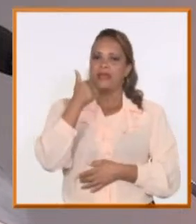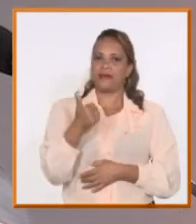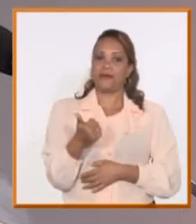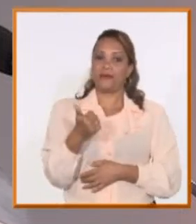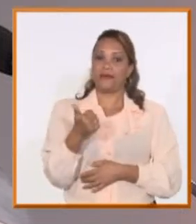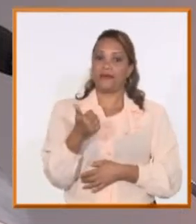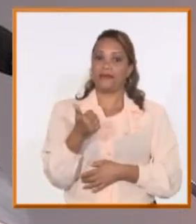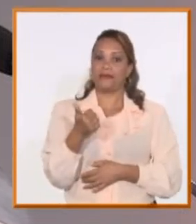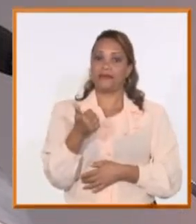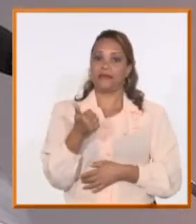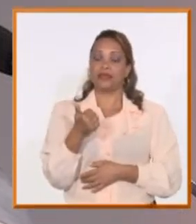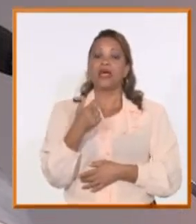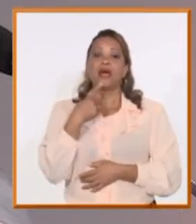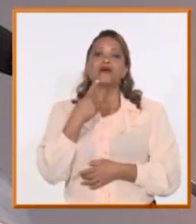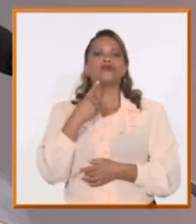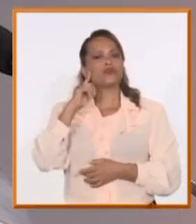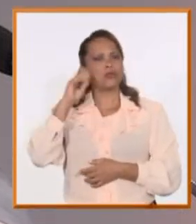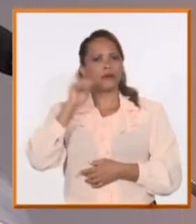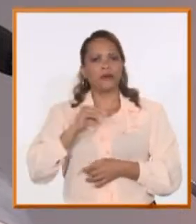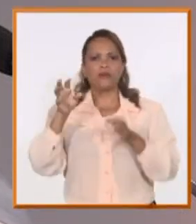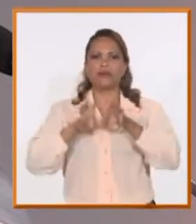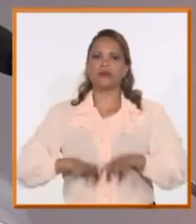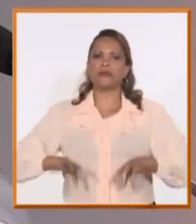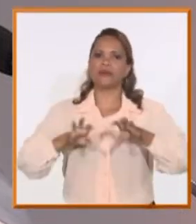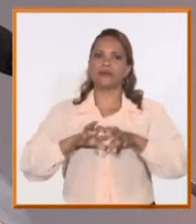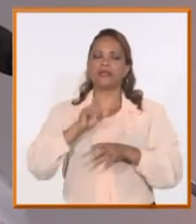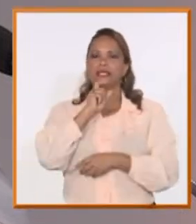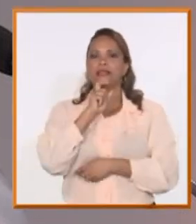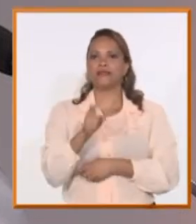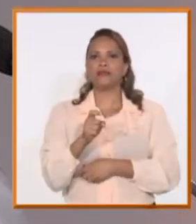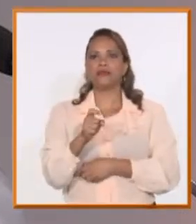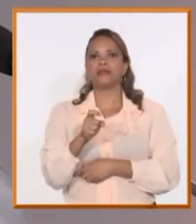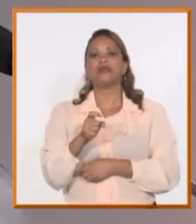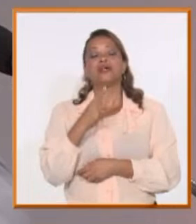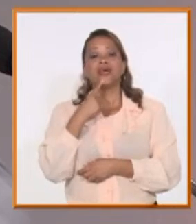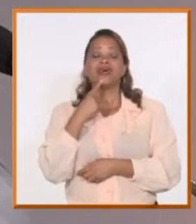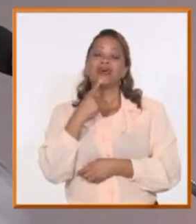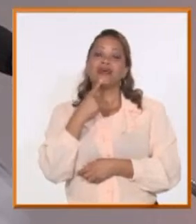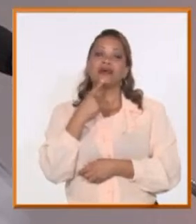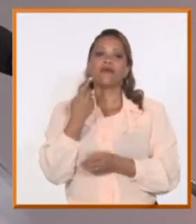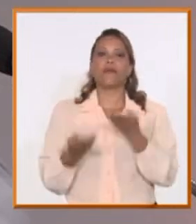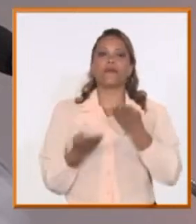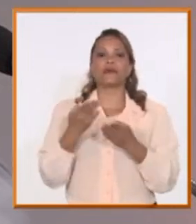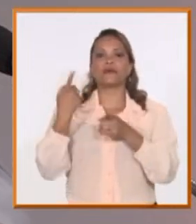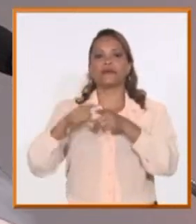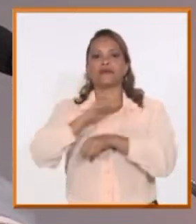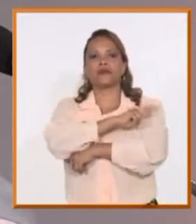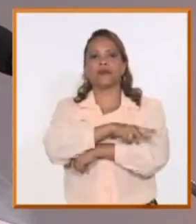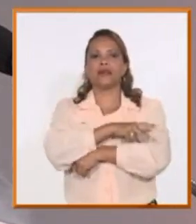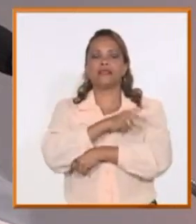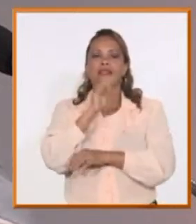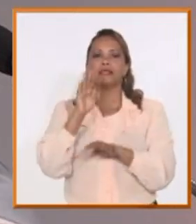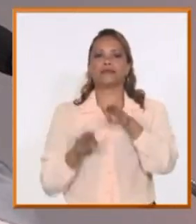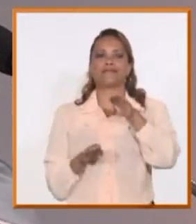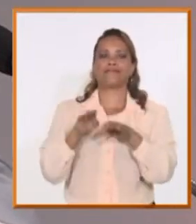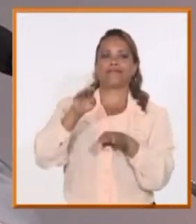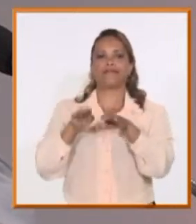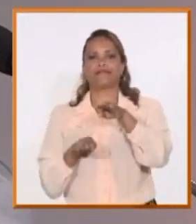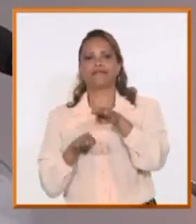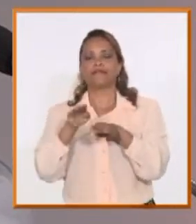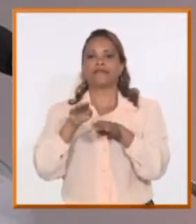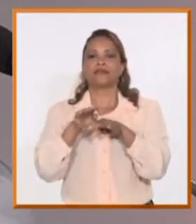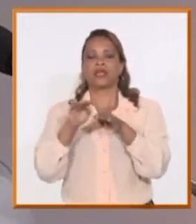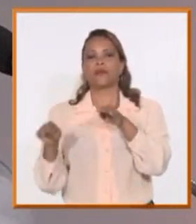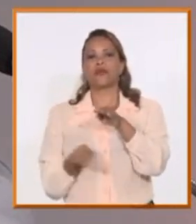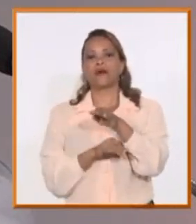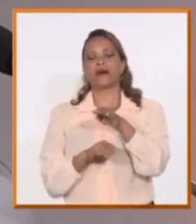porque por las limitaciones y por las condiciones están muchas veces en desventaja, hay que decirlo así. Bueno, Pupo es uno de los grandes ejemplos, y